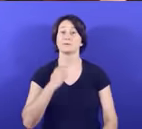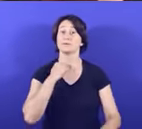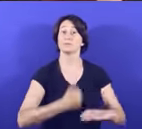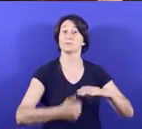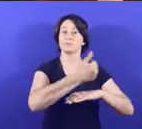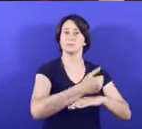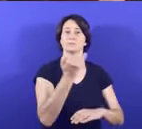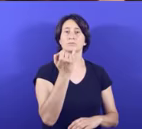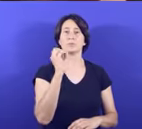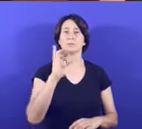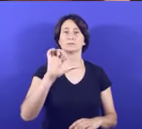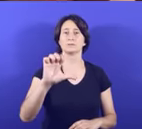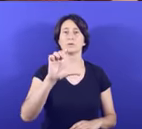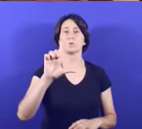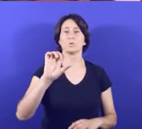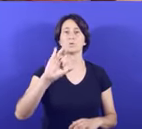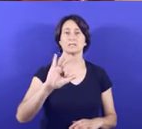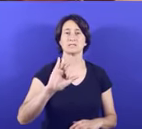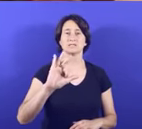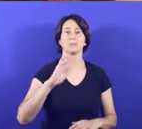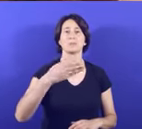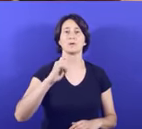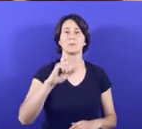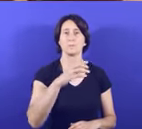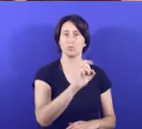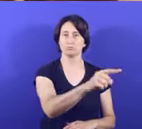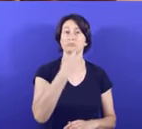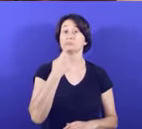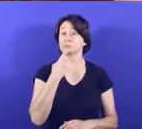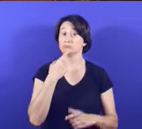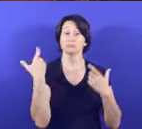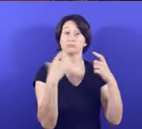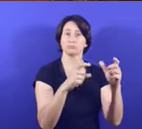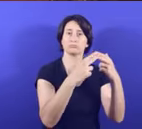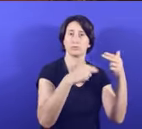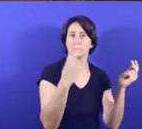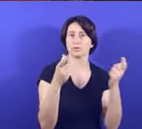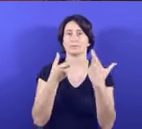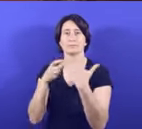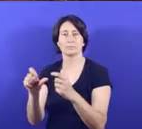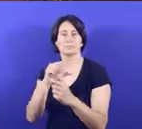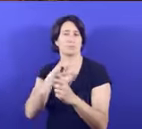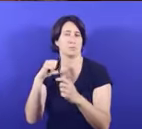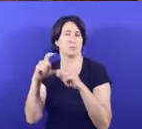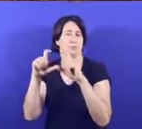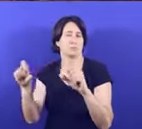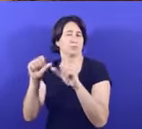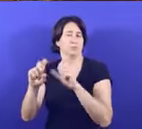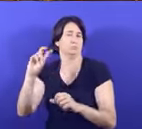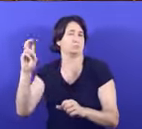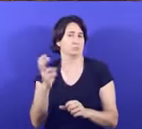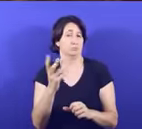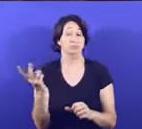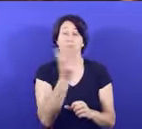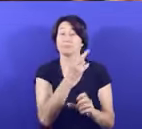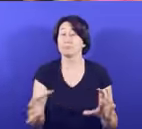como lo ha hecho la Diputación Foral de Vizcaya hasta la fecha, basando las políticas públicas en la apuesta permanente por el conocimiento,